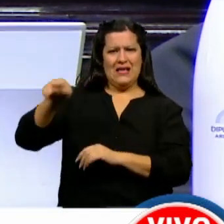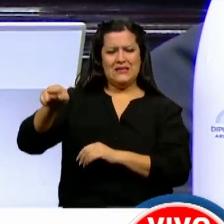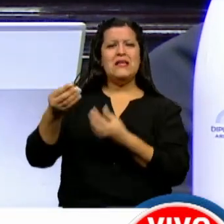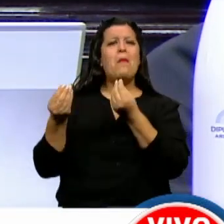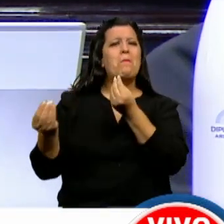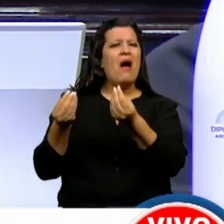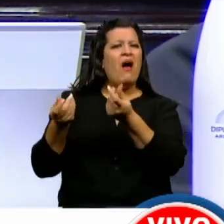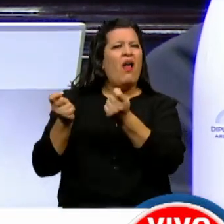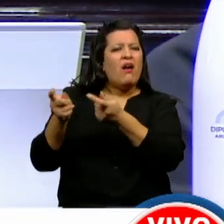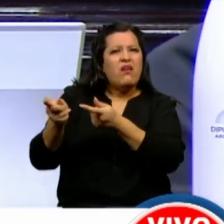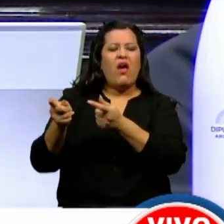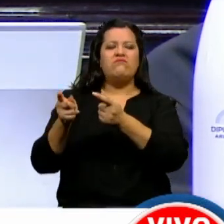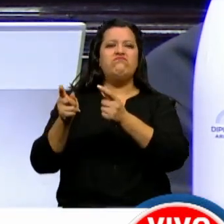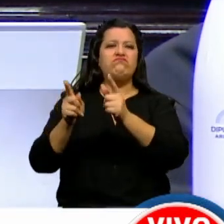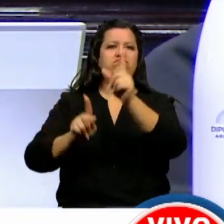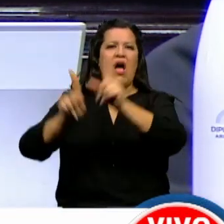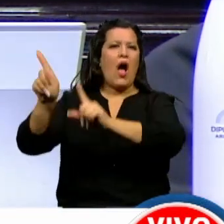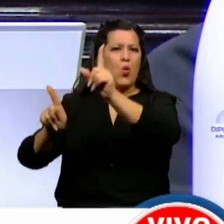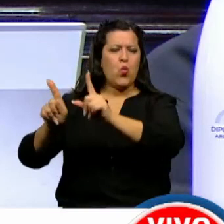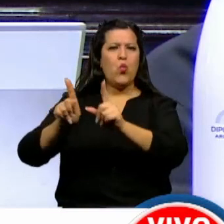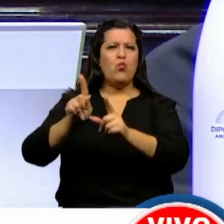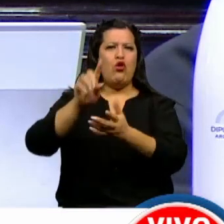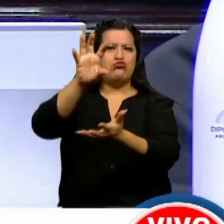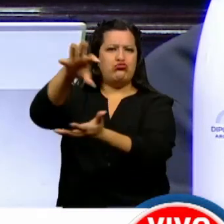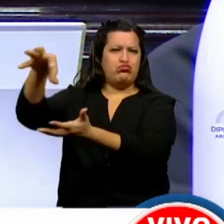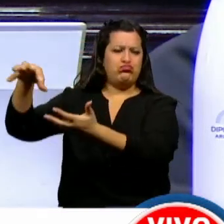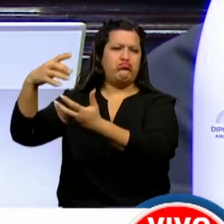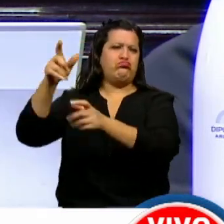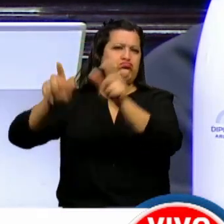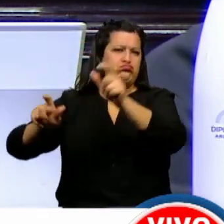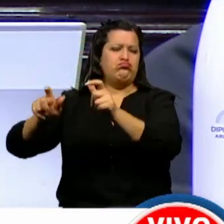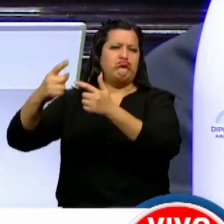para determinados activos financieros.